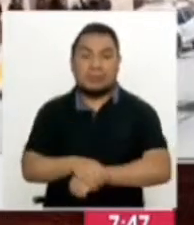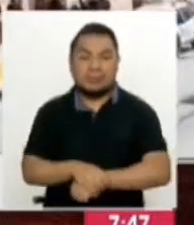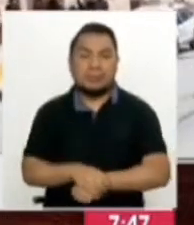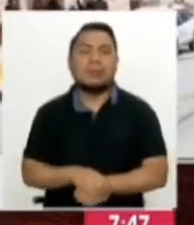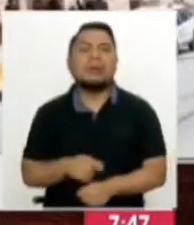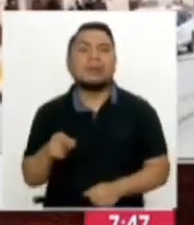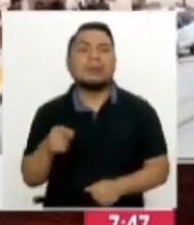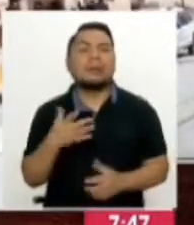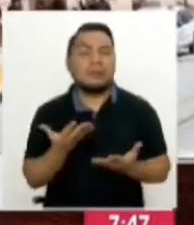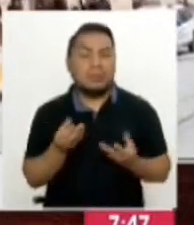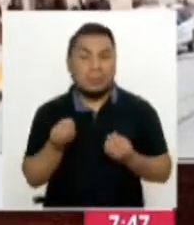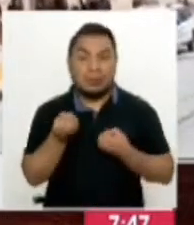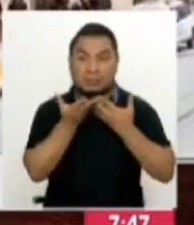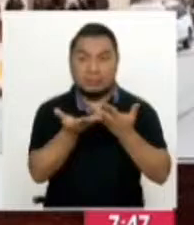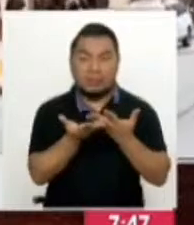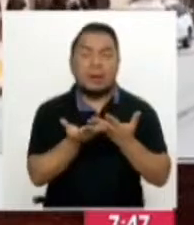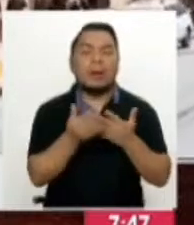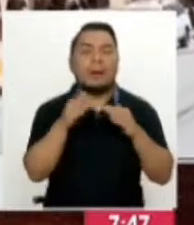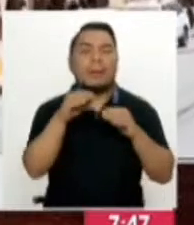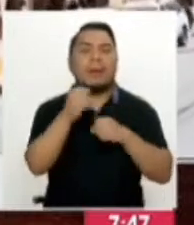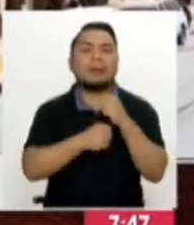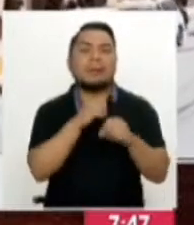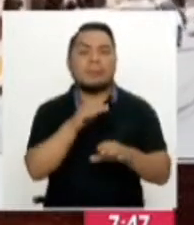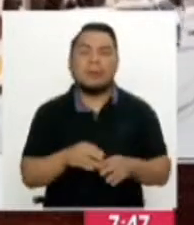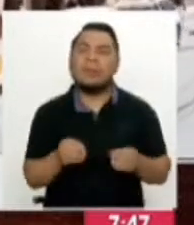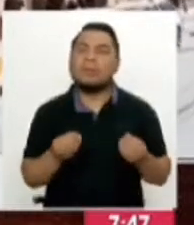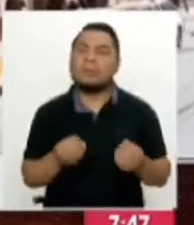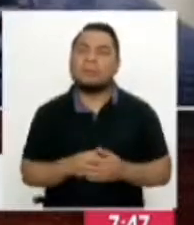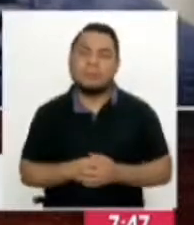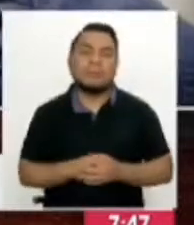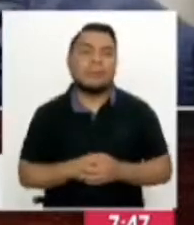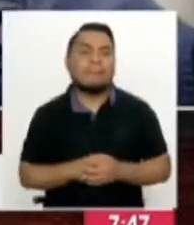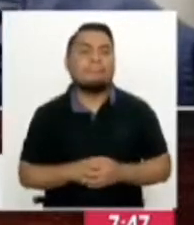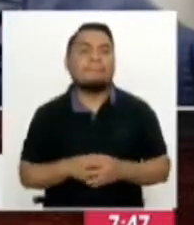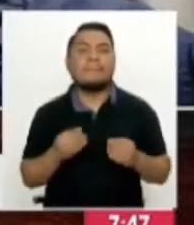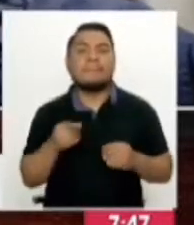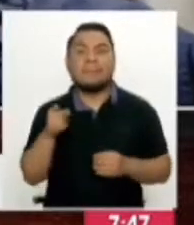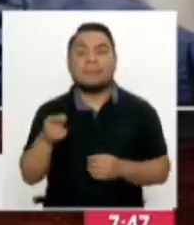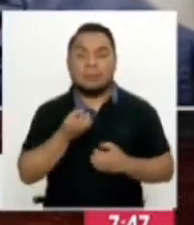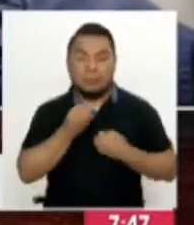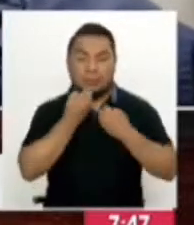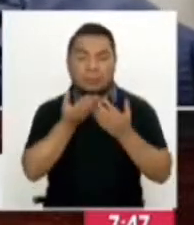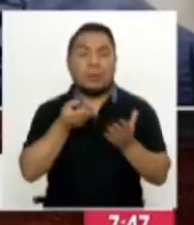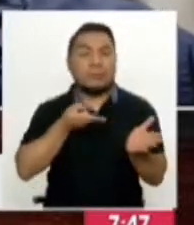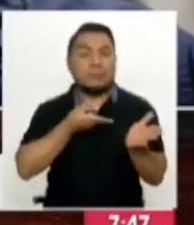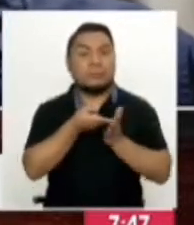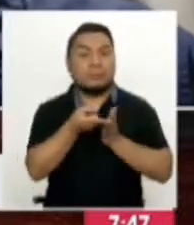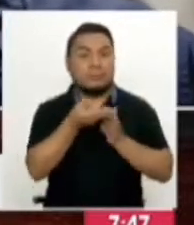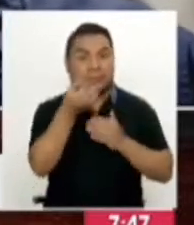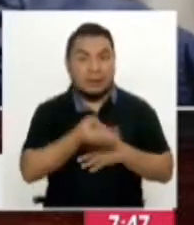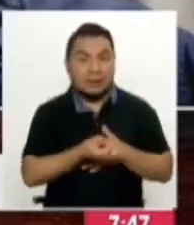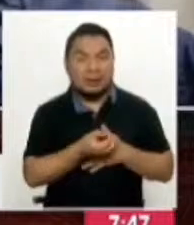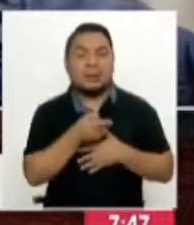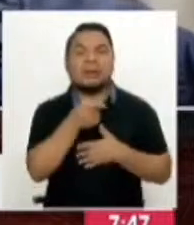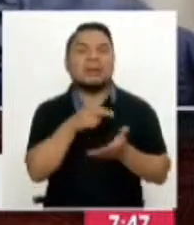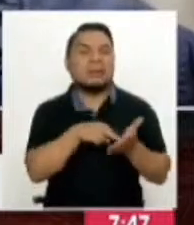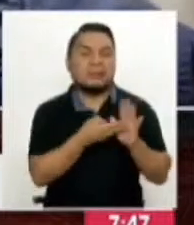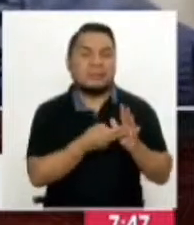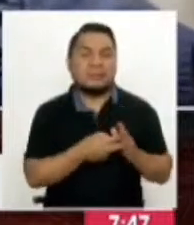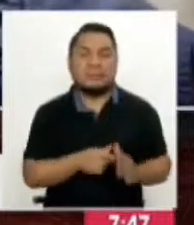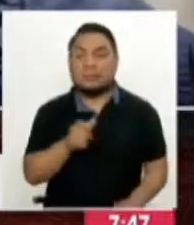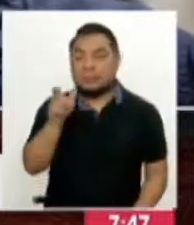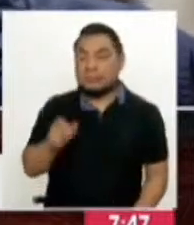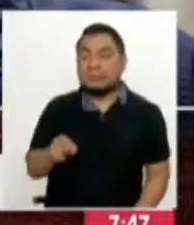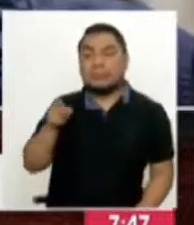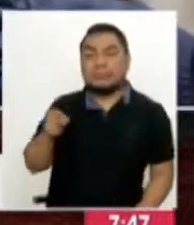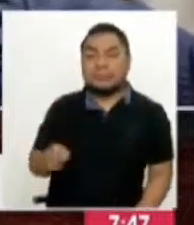suelen acoger. Bueno, lo que ocurre es que la confesión sincera es que el delincuente, una